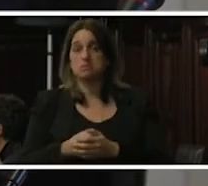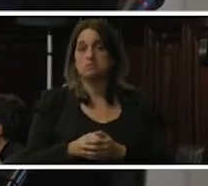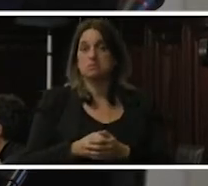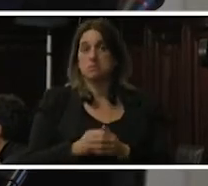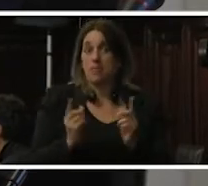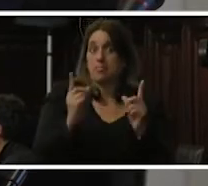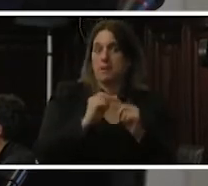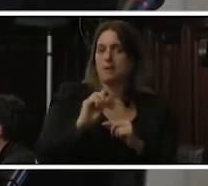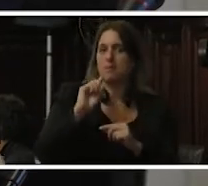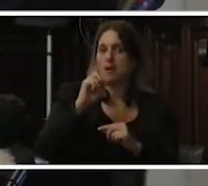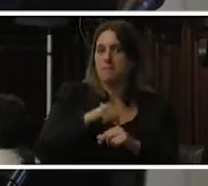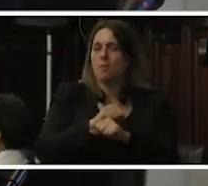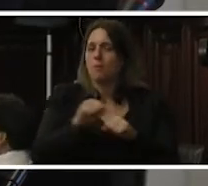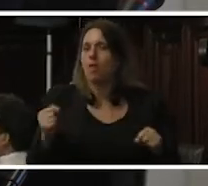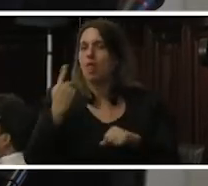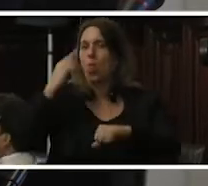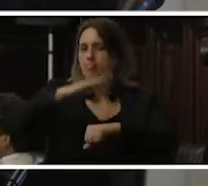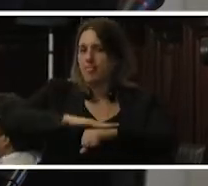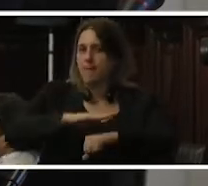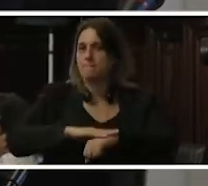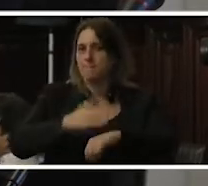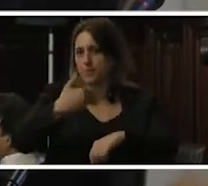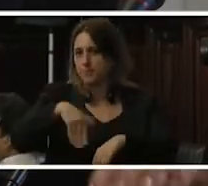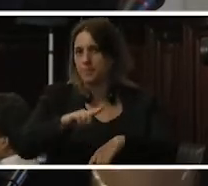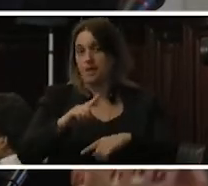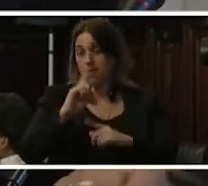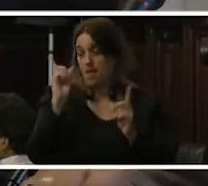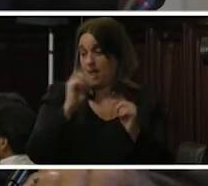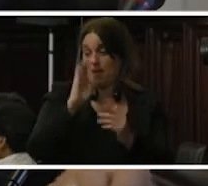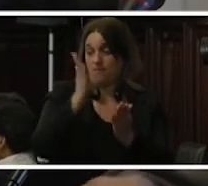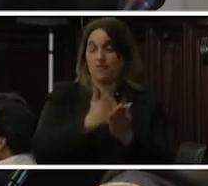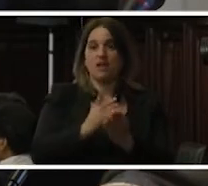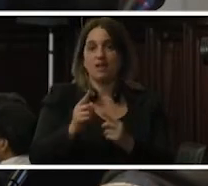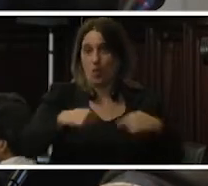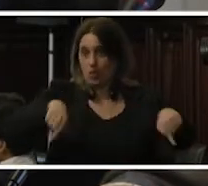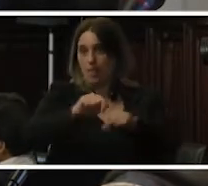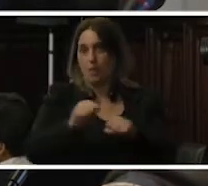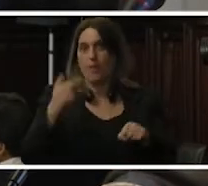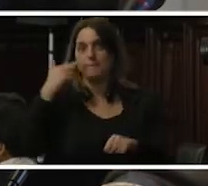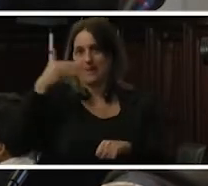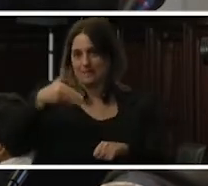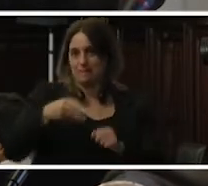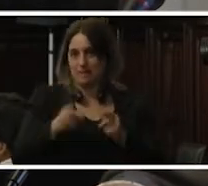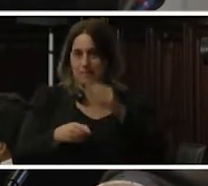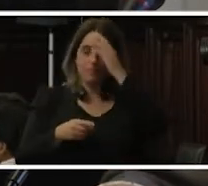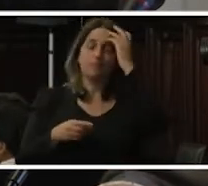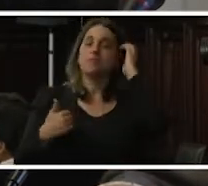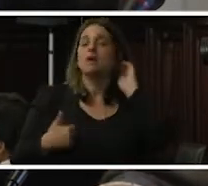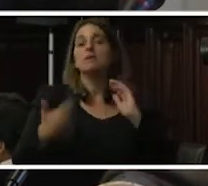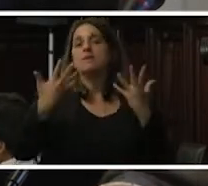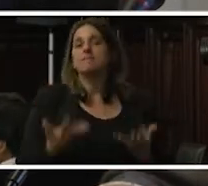caminamos rápido, quedará un tiempo para una intervención final de ustedes. Yo